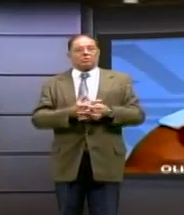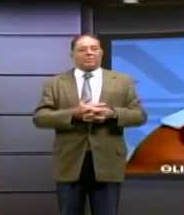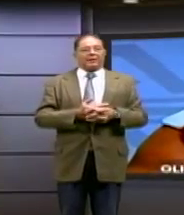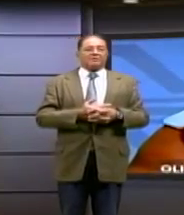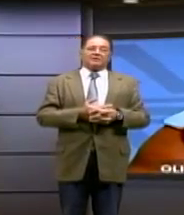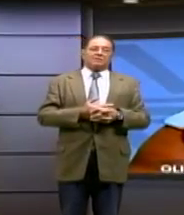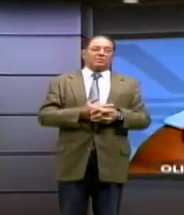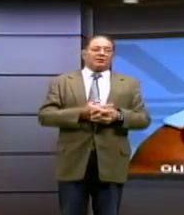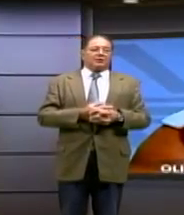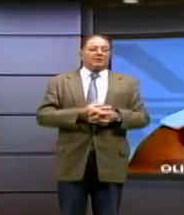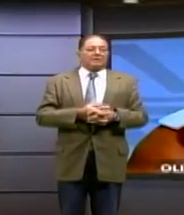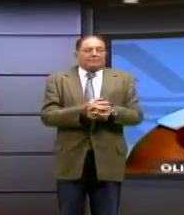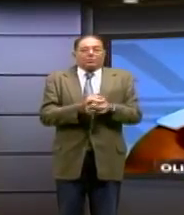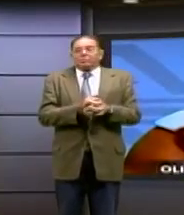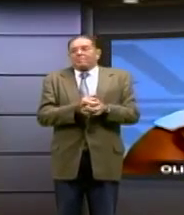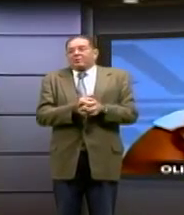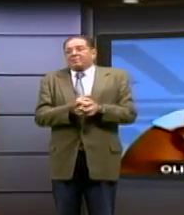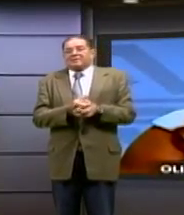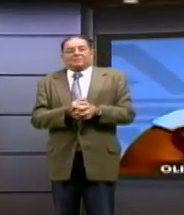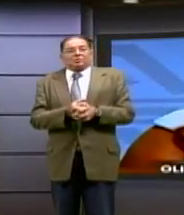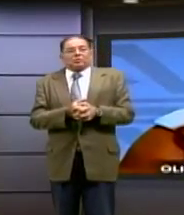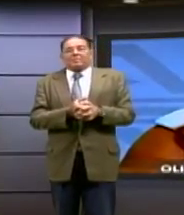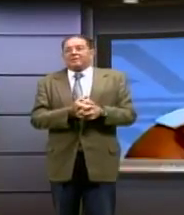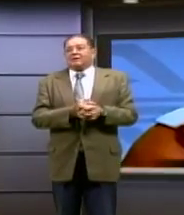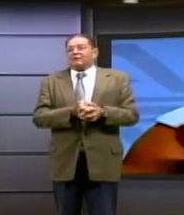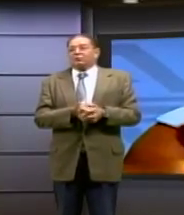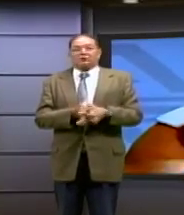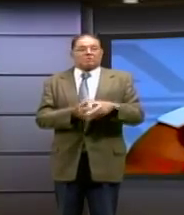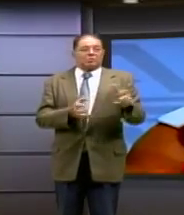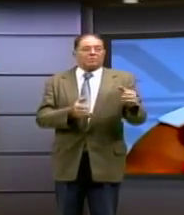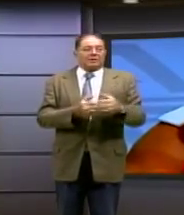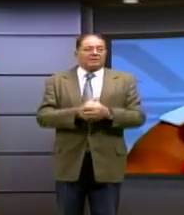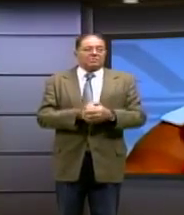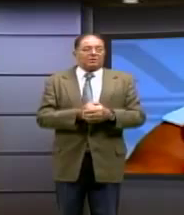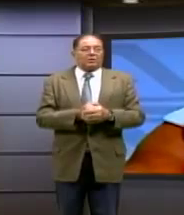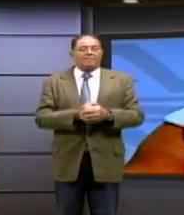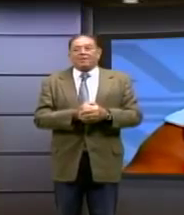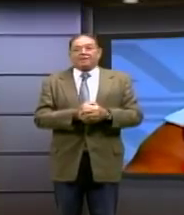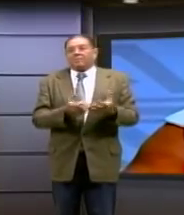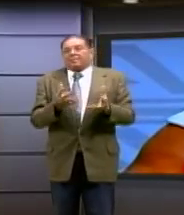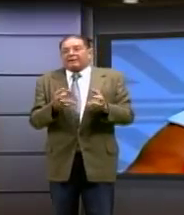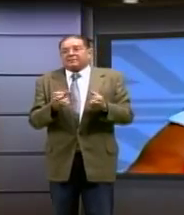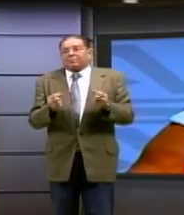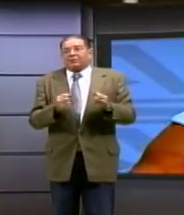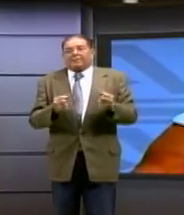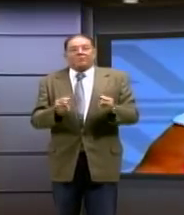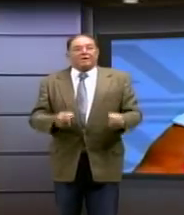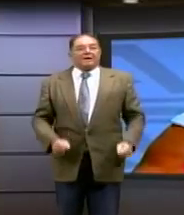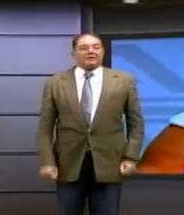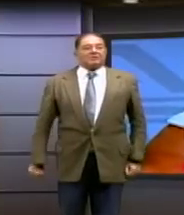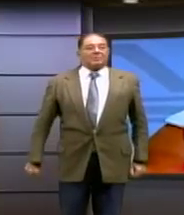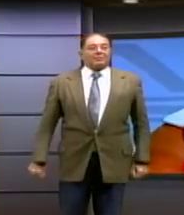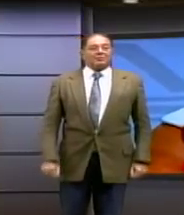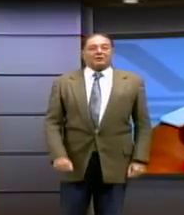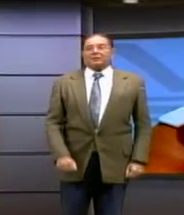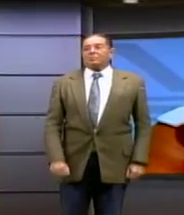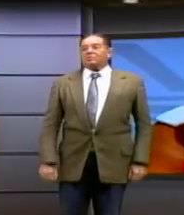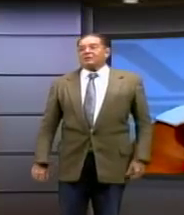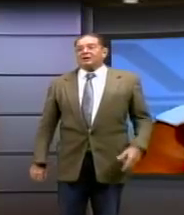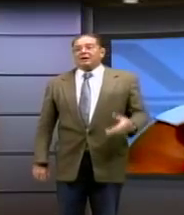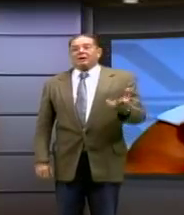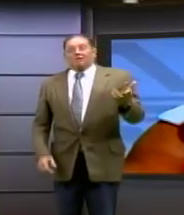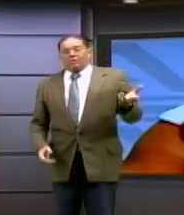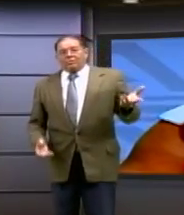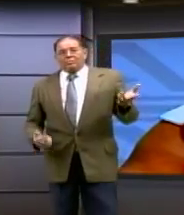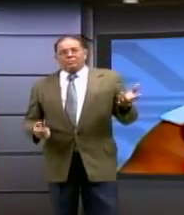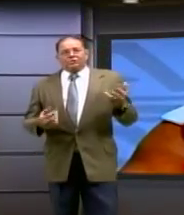tiene acostumbrado. Esta señora de pronto me ponía más nervioso a mí que a otras. Cuando yo veía a la señora Olimpia hablar, se ponía extremadamente